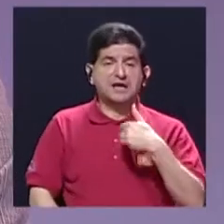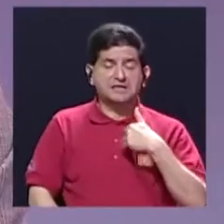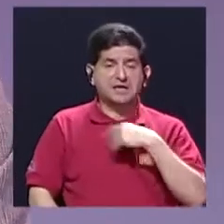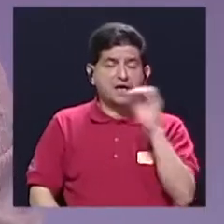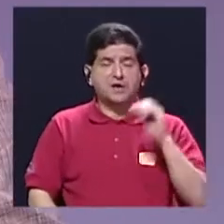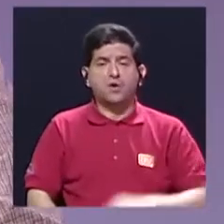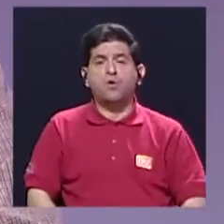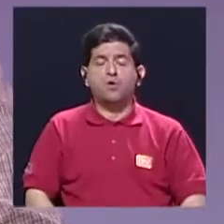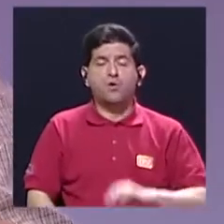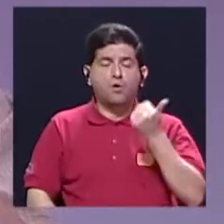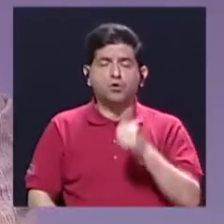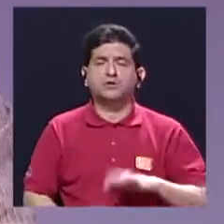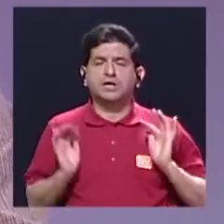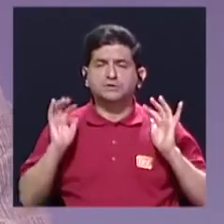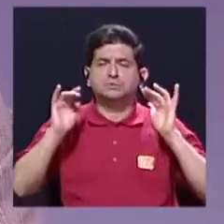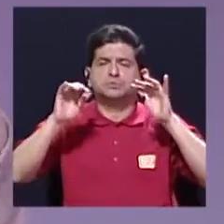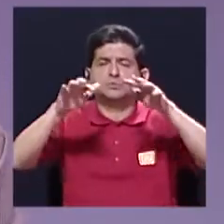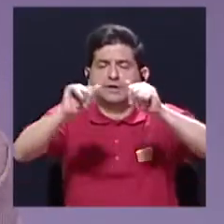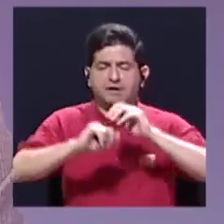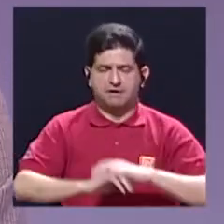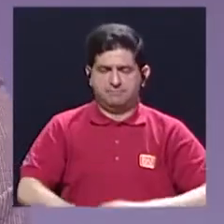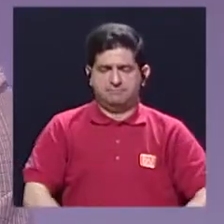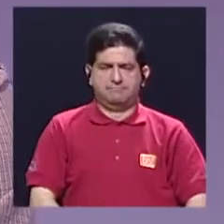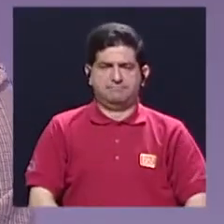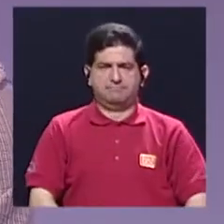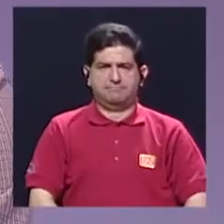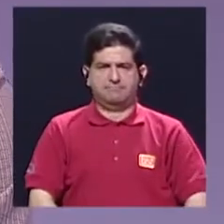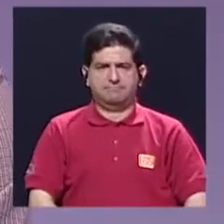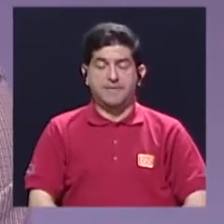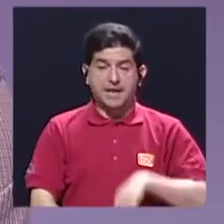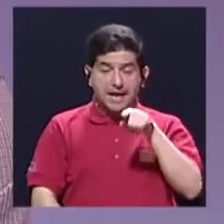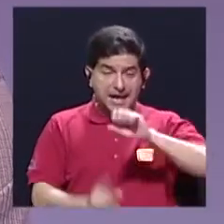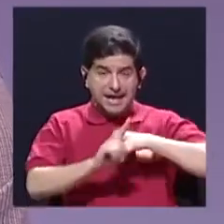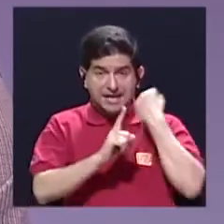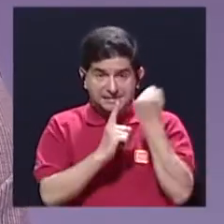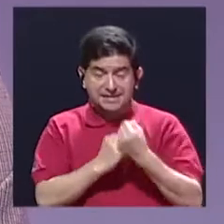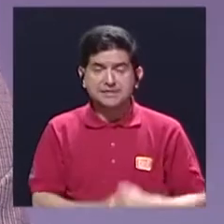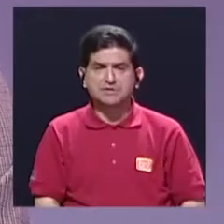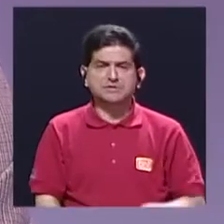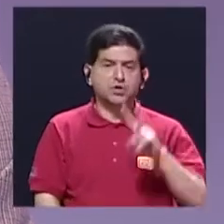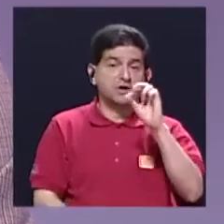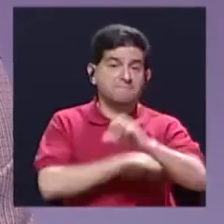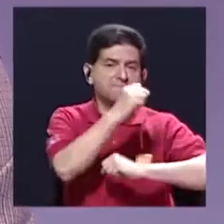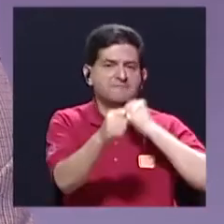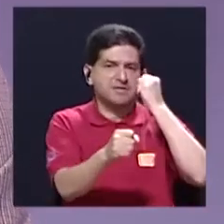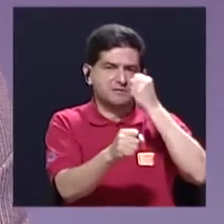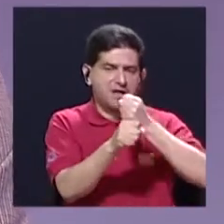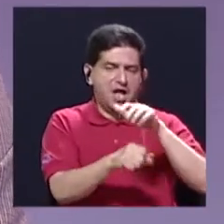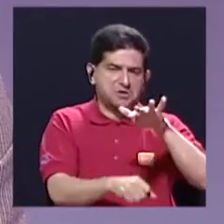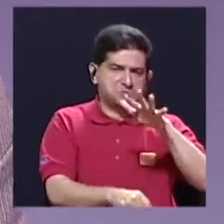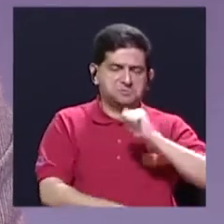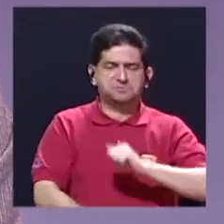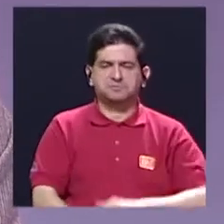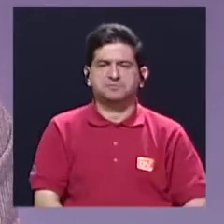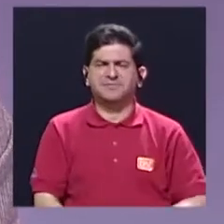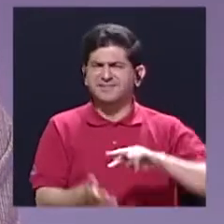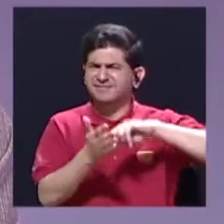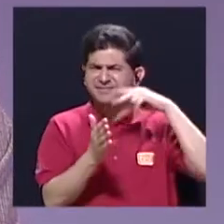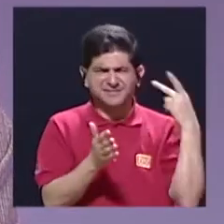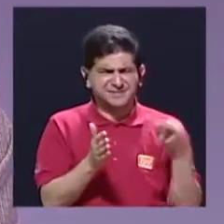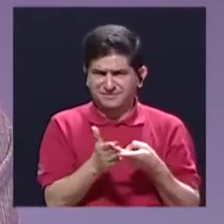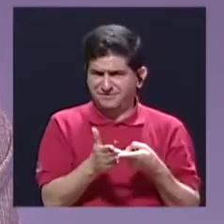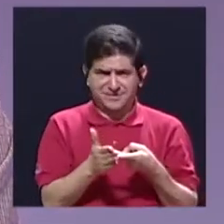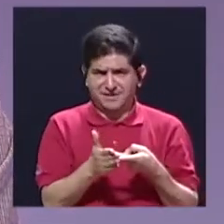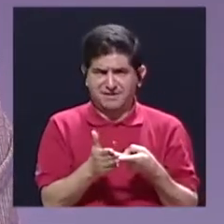migratorias, o sea, algunas que vivían ahí y otras que emigraban. Eso en el transcurso de unos 20 años, ¿verdad? Eso significa